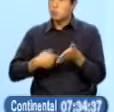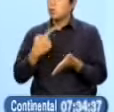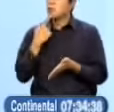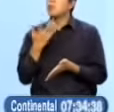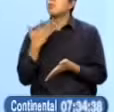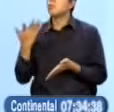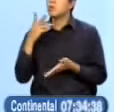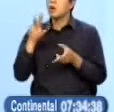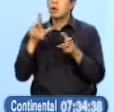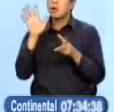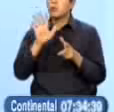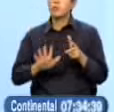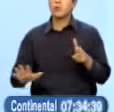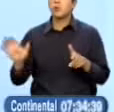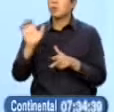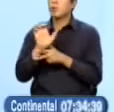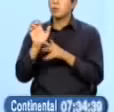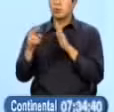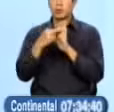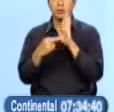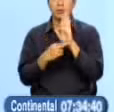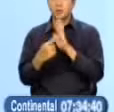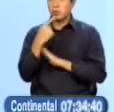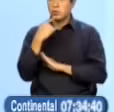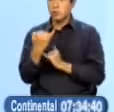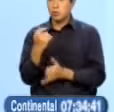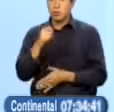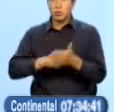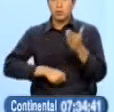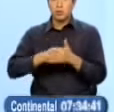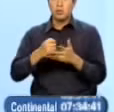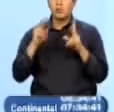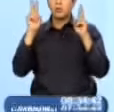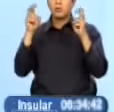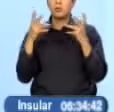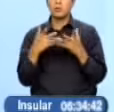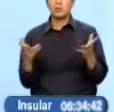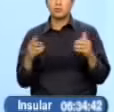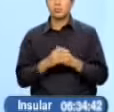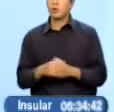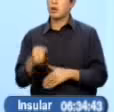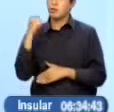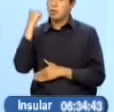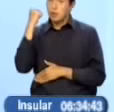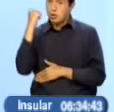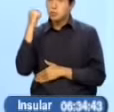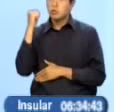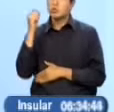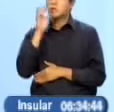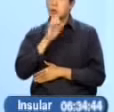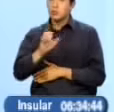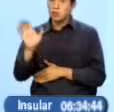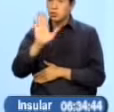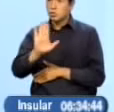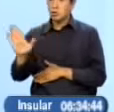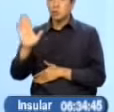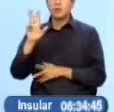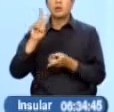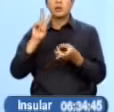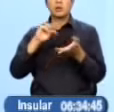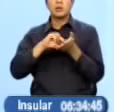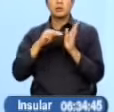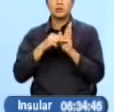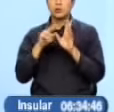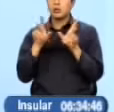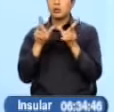afectamos a las radios del país el reglamento que nosotros aprobamos se refiere a los derechos de los artistas define que es radio temático